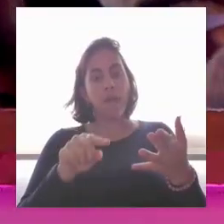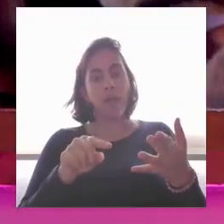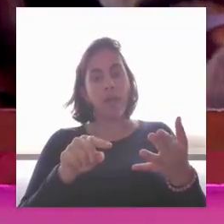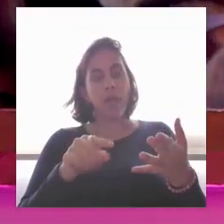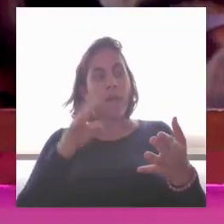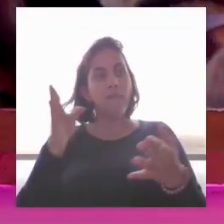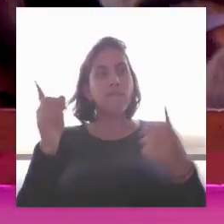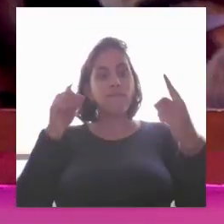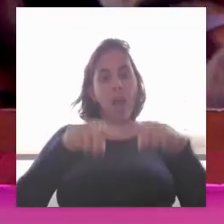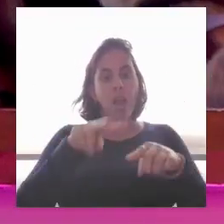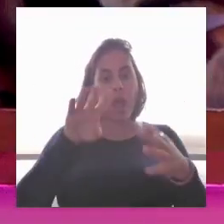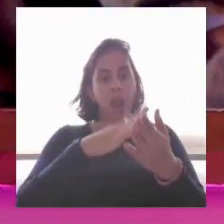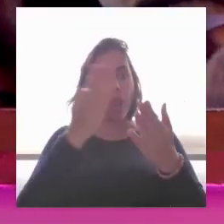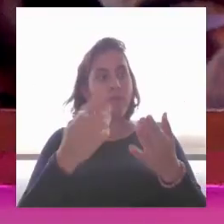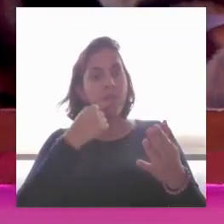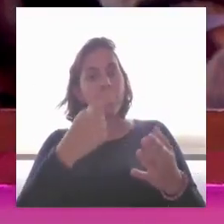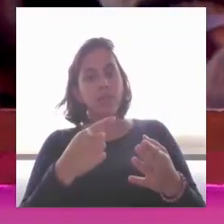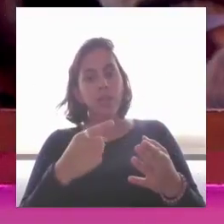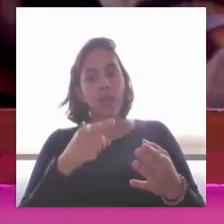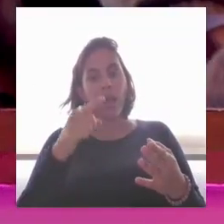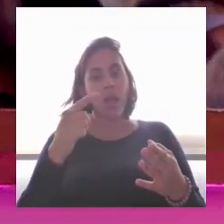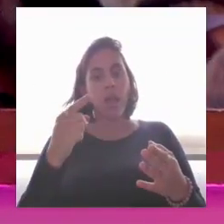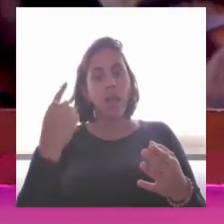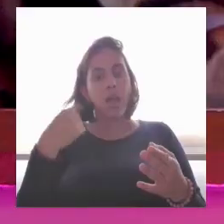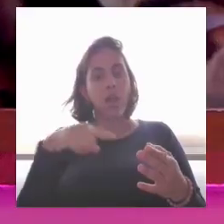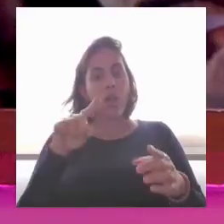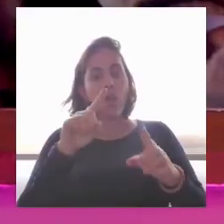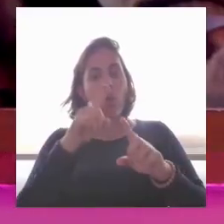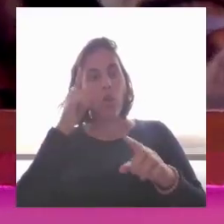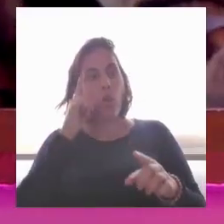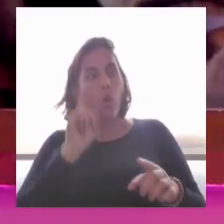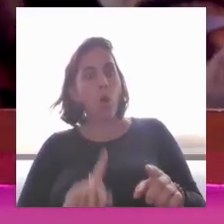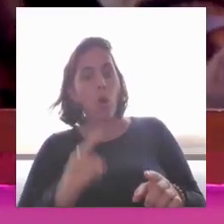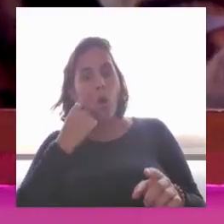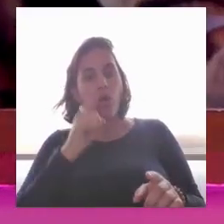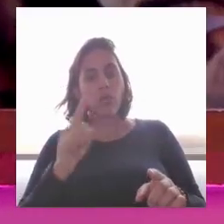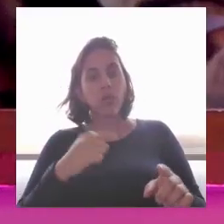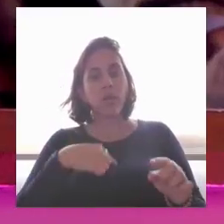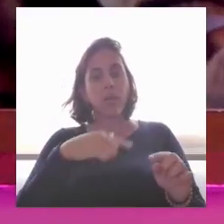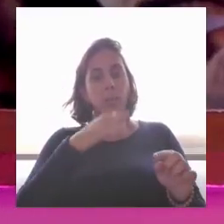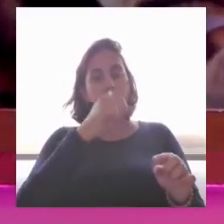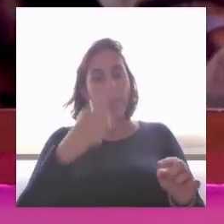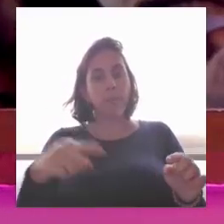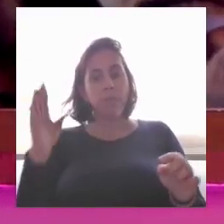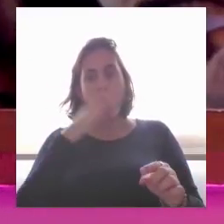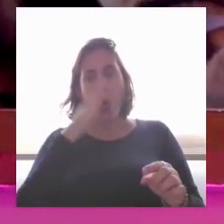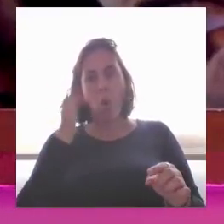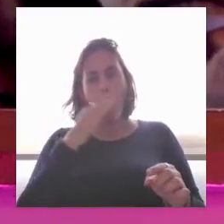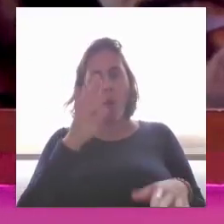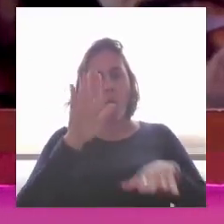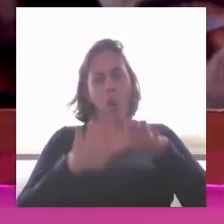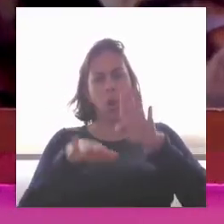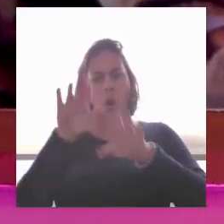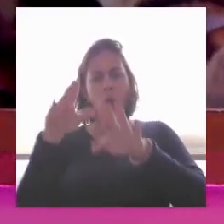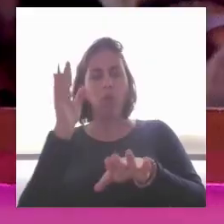libro y decir, a pesar de no conocer las letras, ¡puf, puf! ¡Qué tremendo olor a